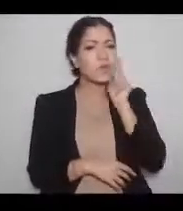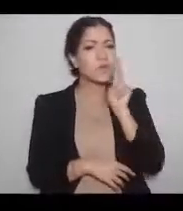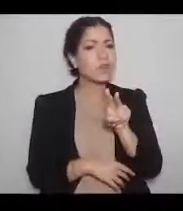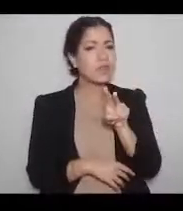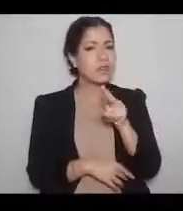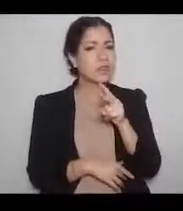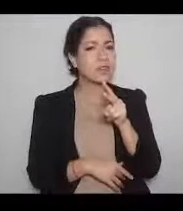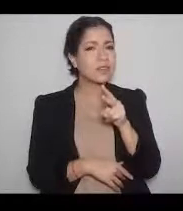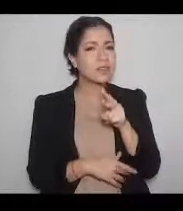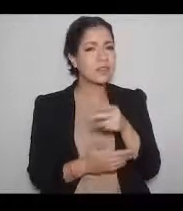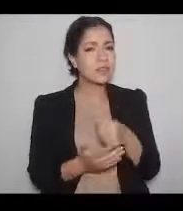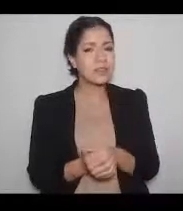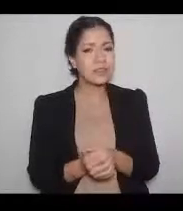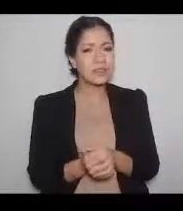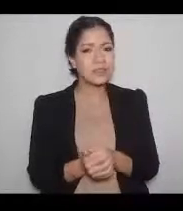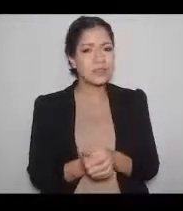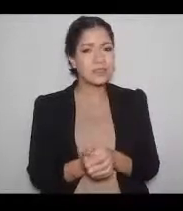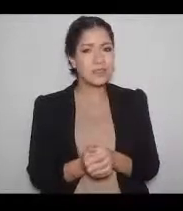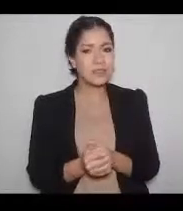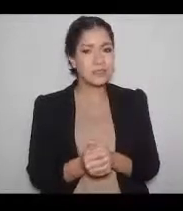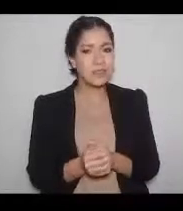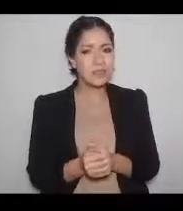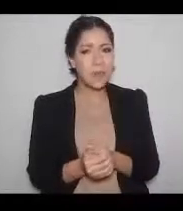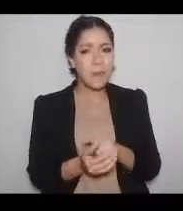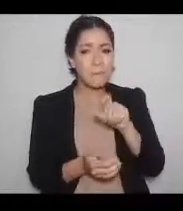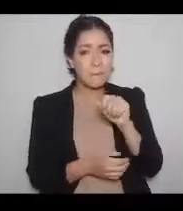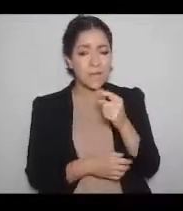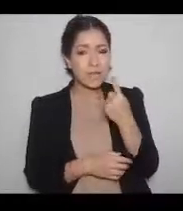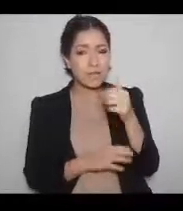21 veces en escena.